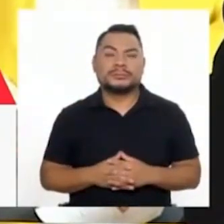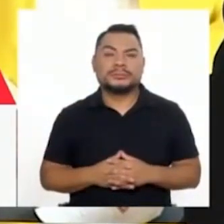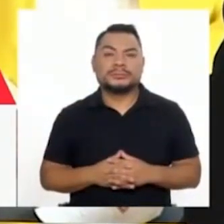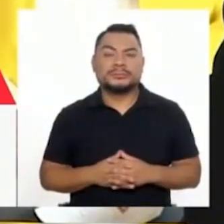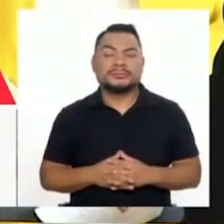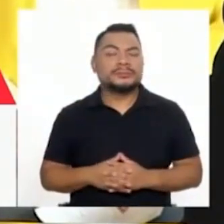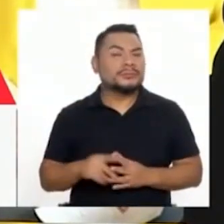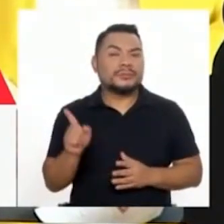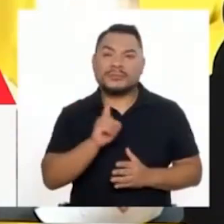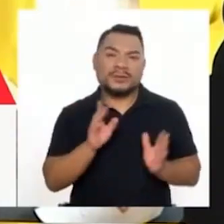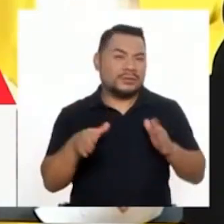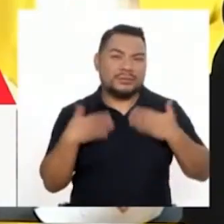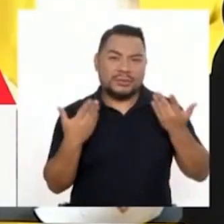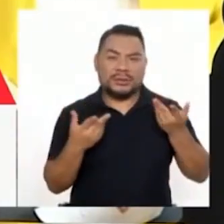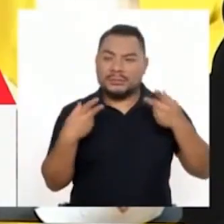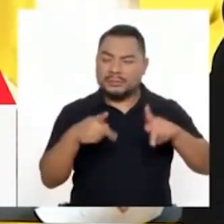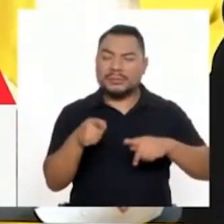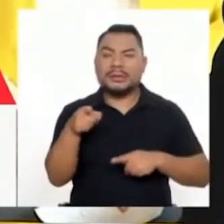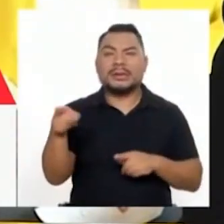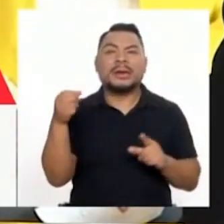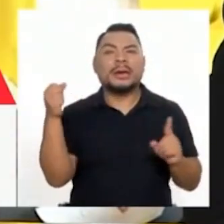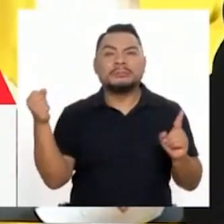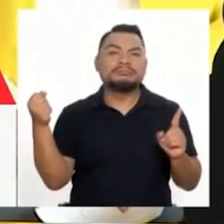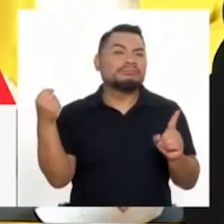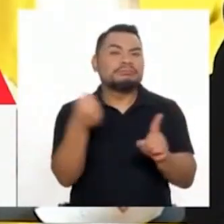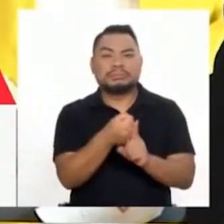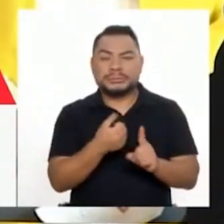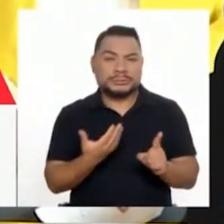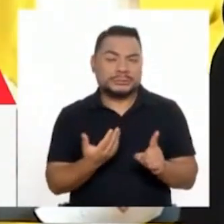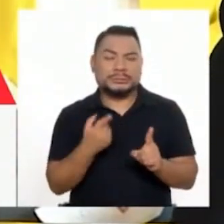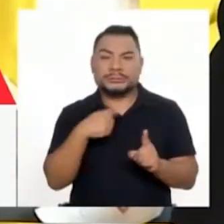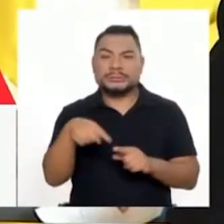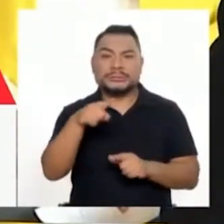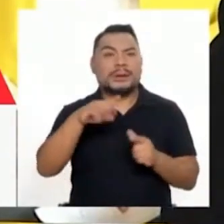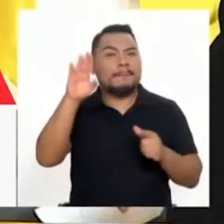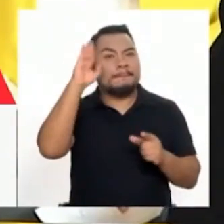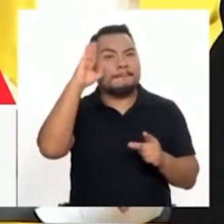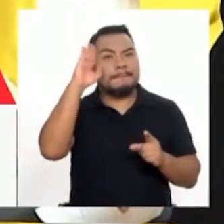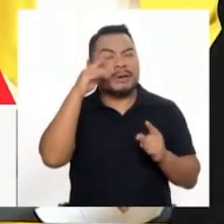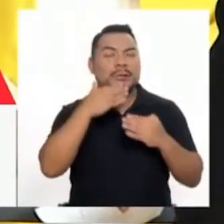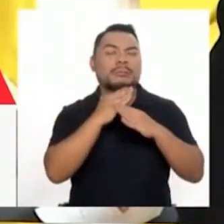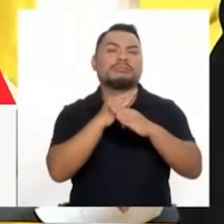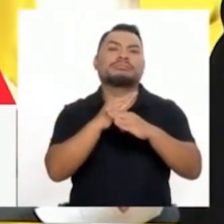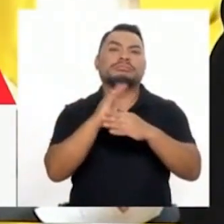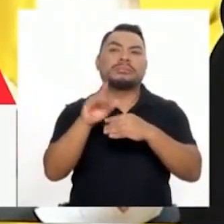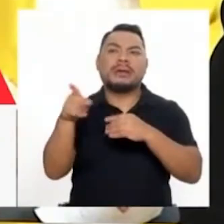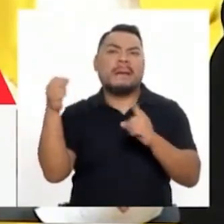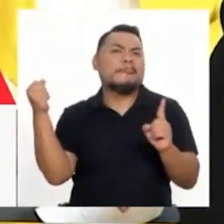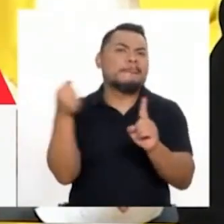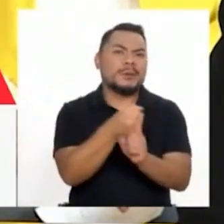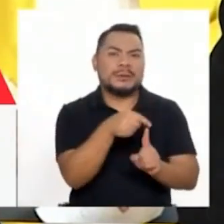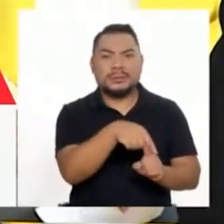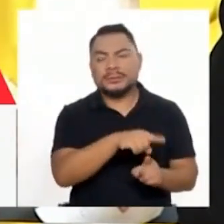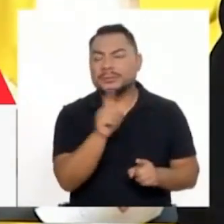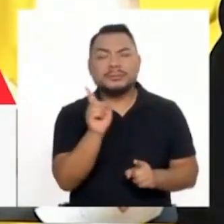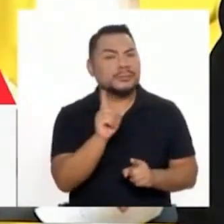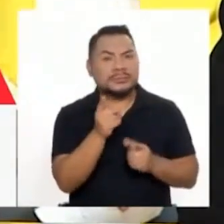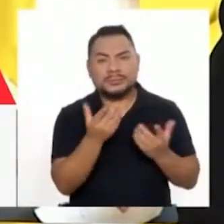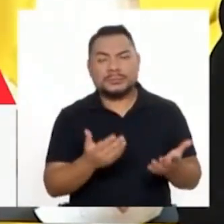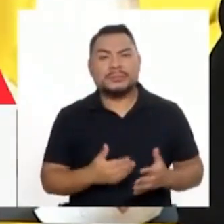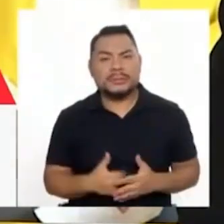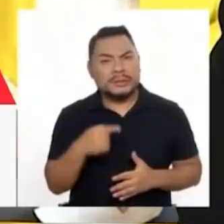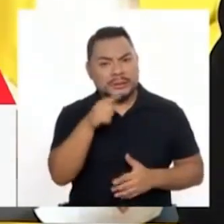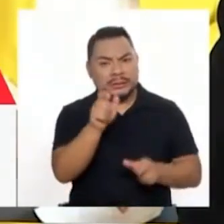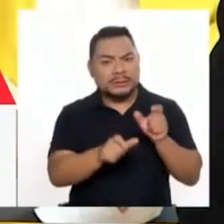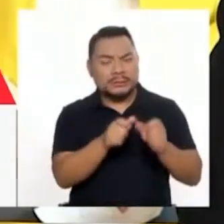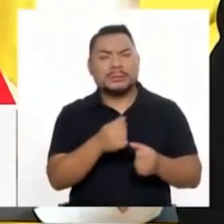No se puede permitir que se agreda a nuestra Policía Nacional, que también son